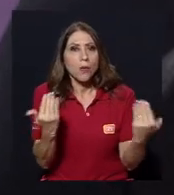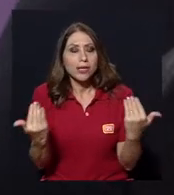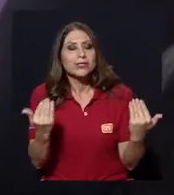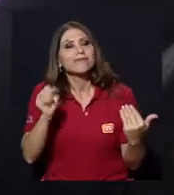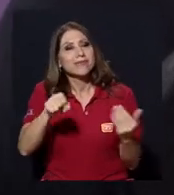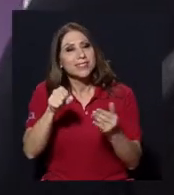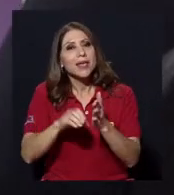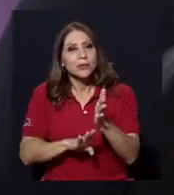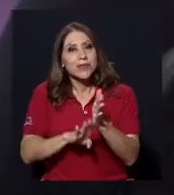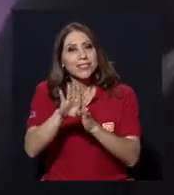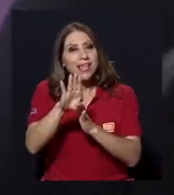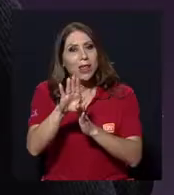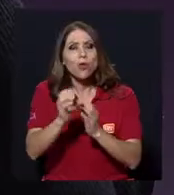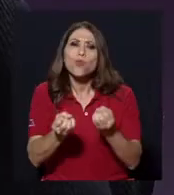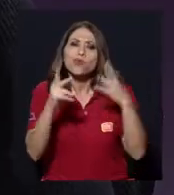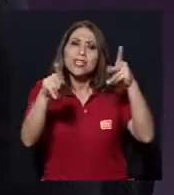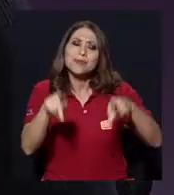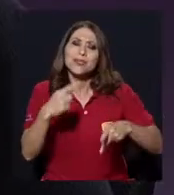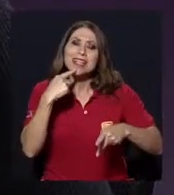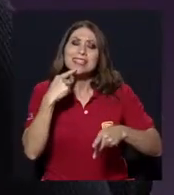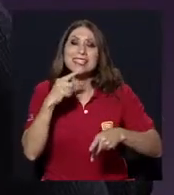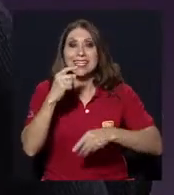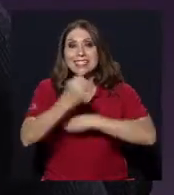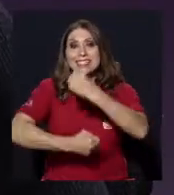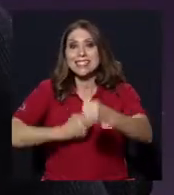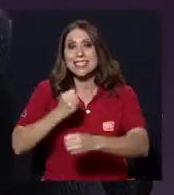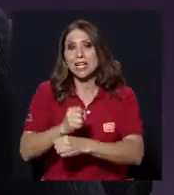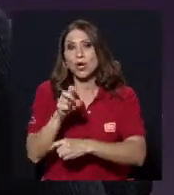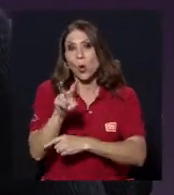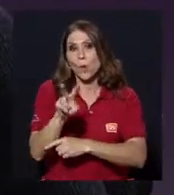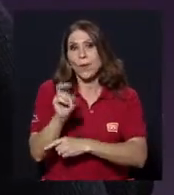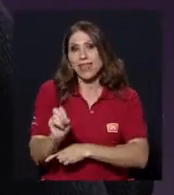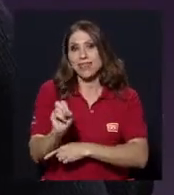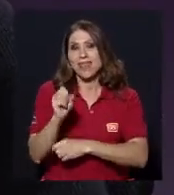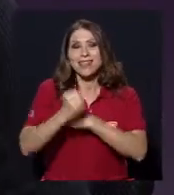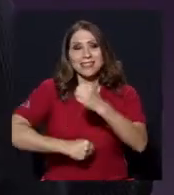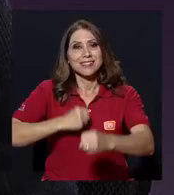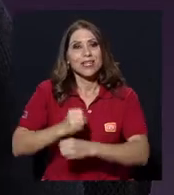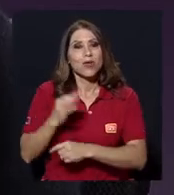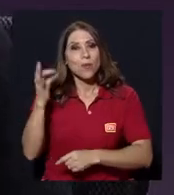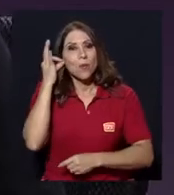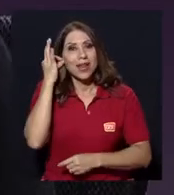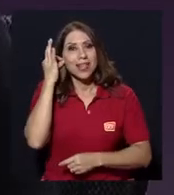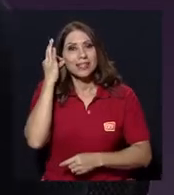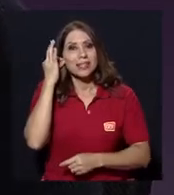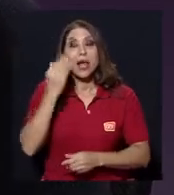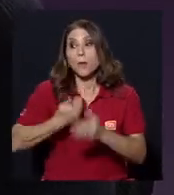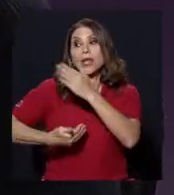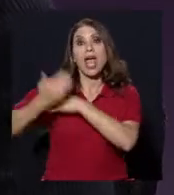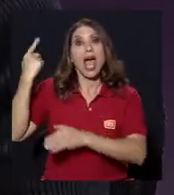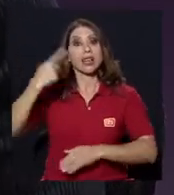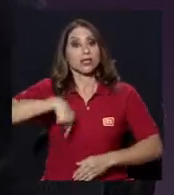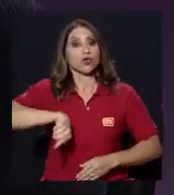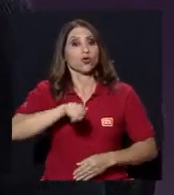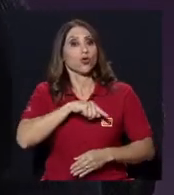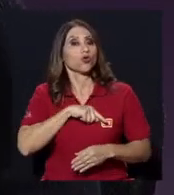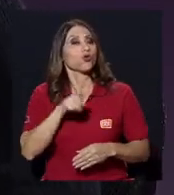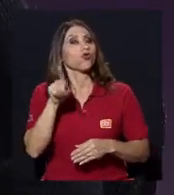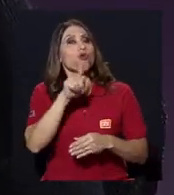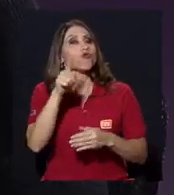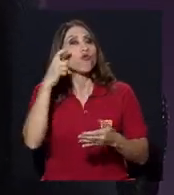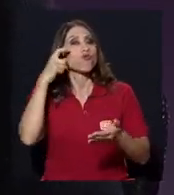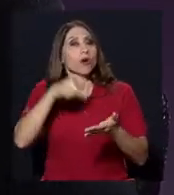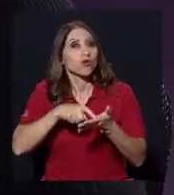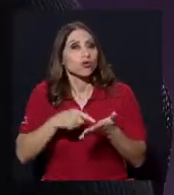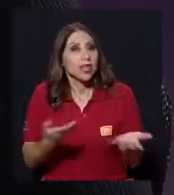que el siglo XX fue el siglo de las mujeres, ¿verdad? Porque pasamos de ser no ciudadanas, no reconocidas, a ser un objeto más en la